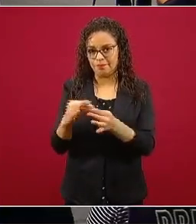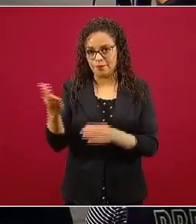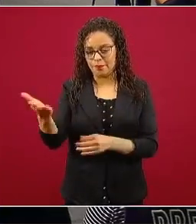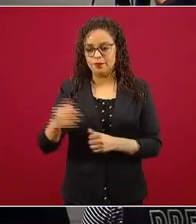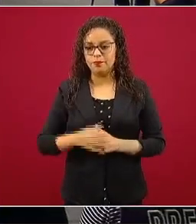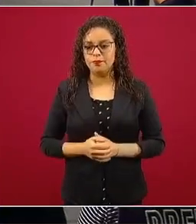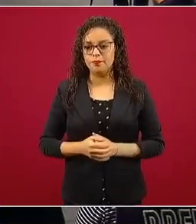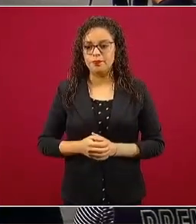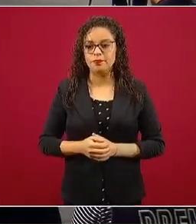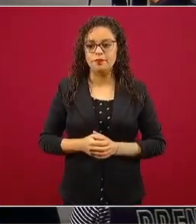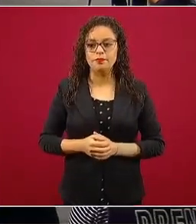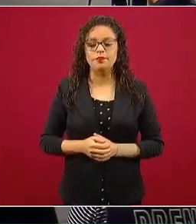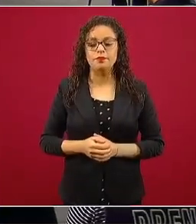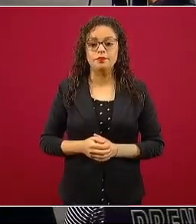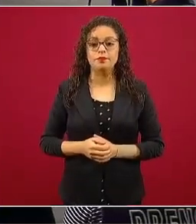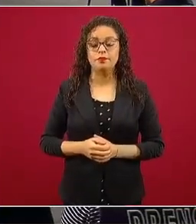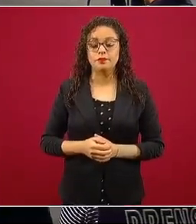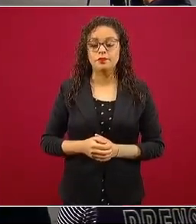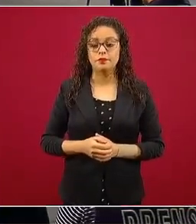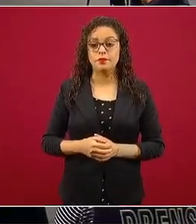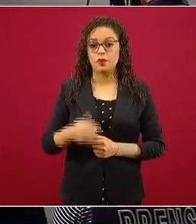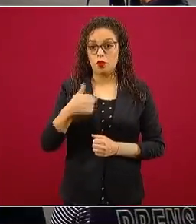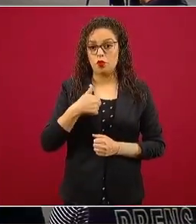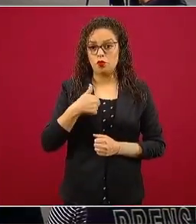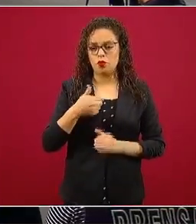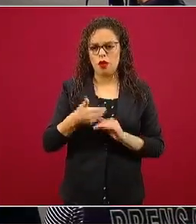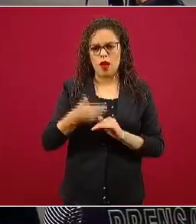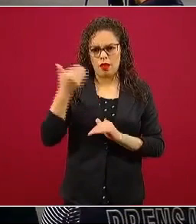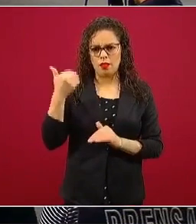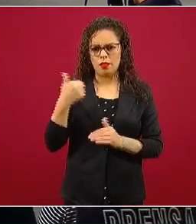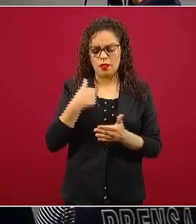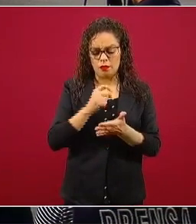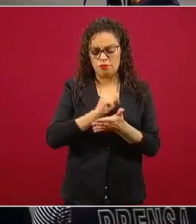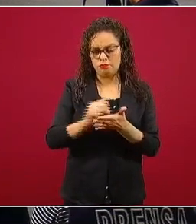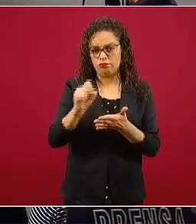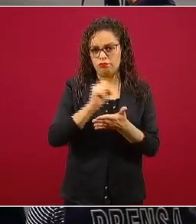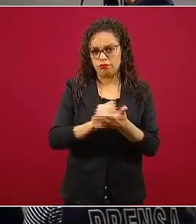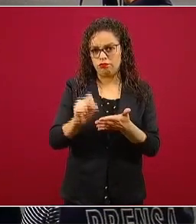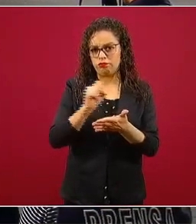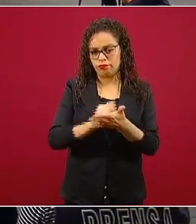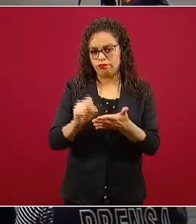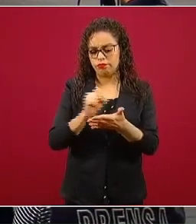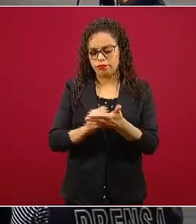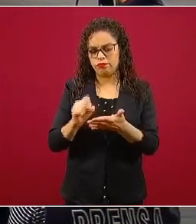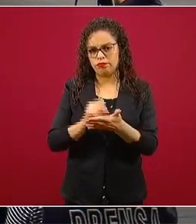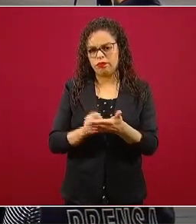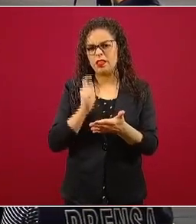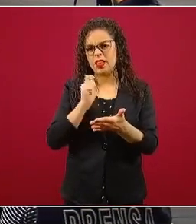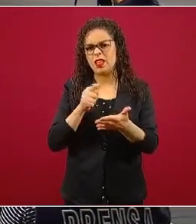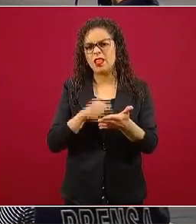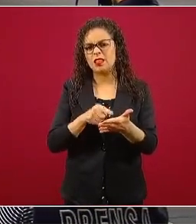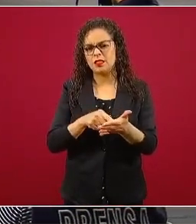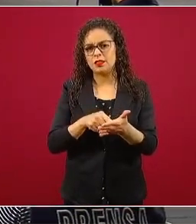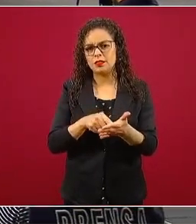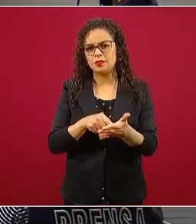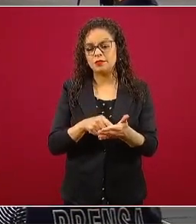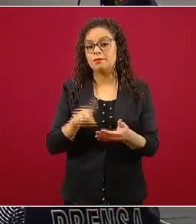yo escribí un texto sobre las lecciones